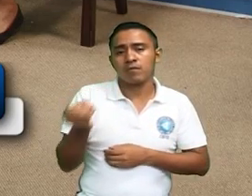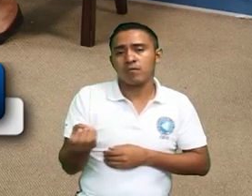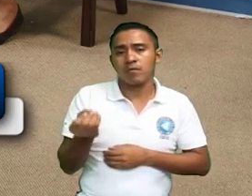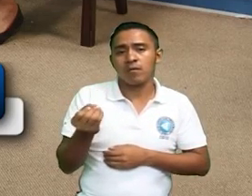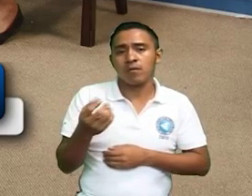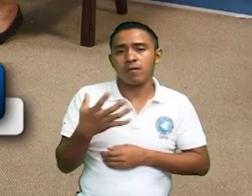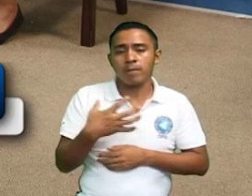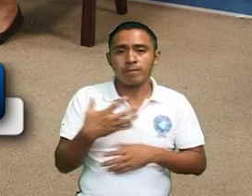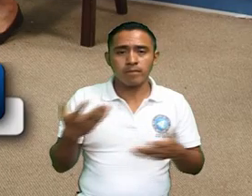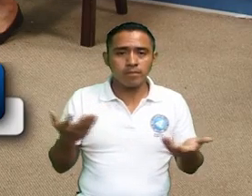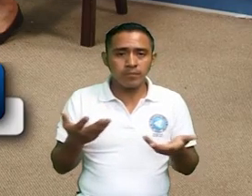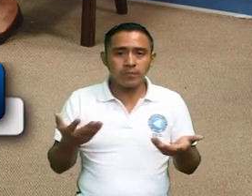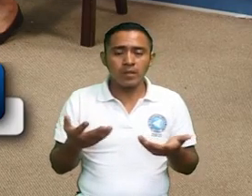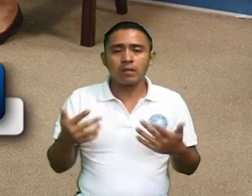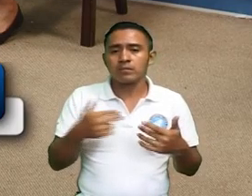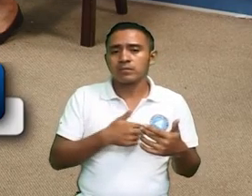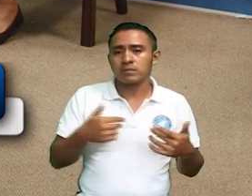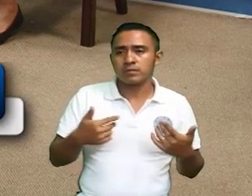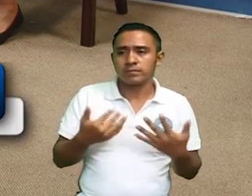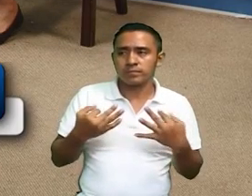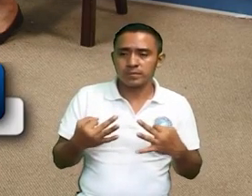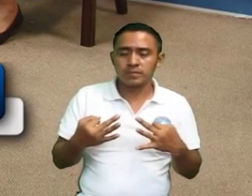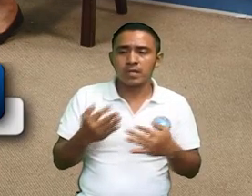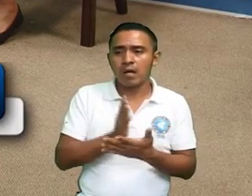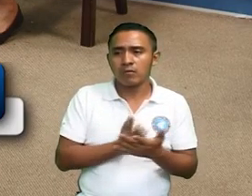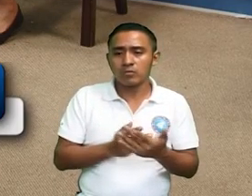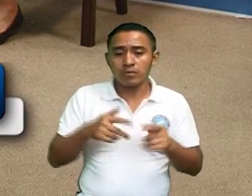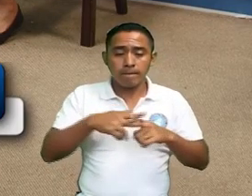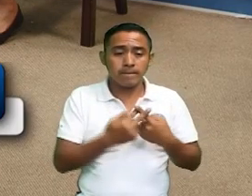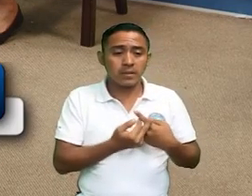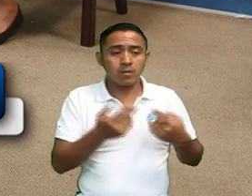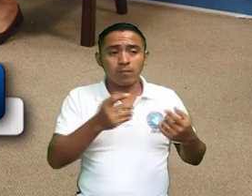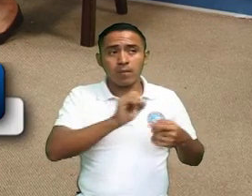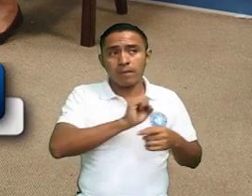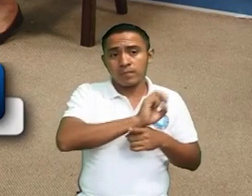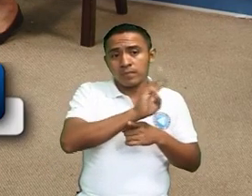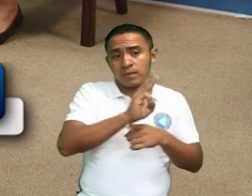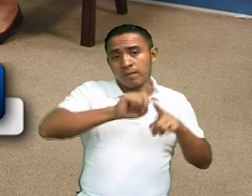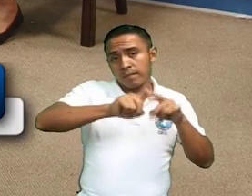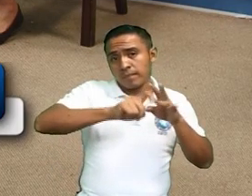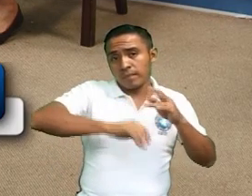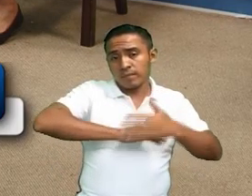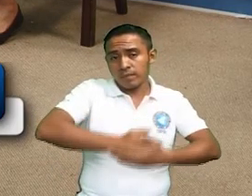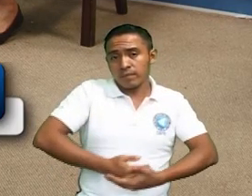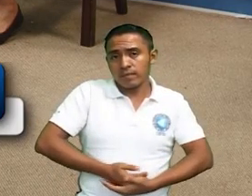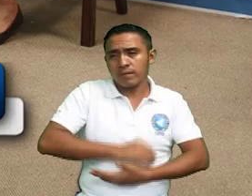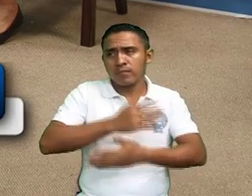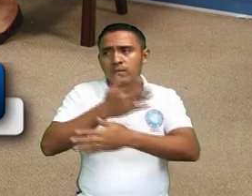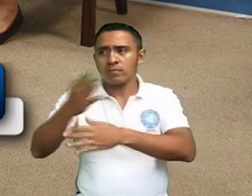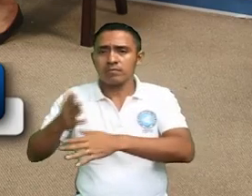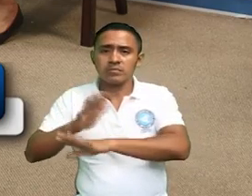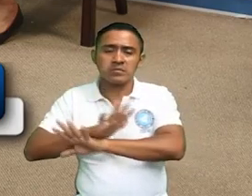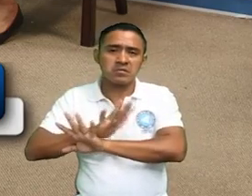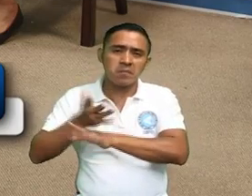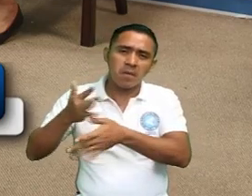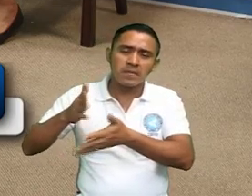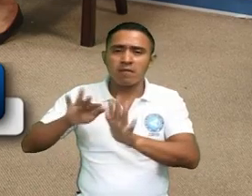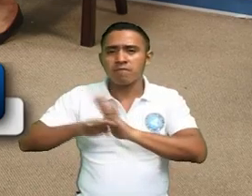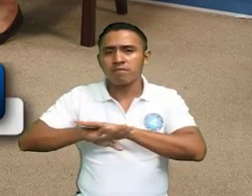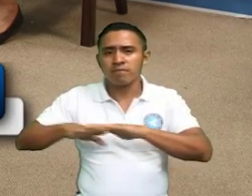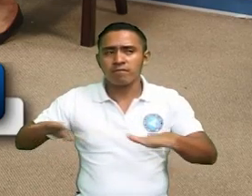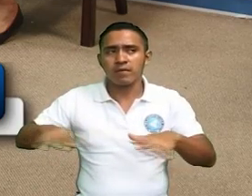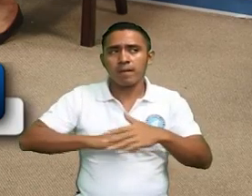mucho reflujo, y generalmente hay algunas que lo presentan al inicio del primer trimestre del embarazo y otras que lo pueden presentar al final